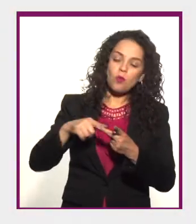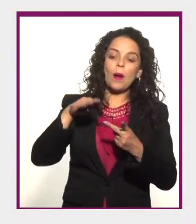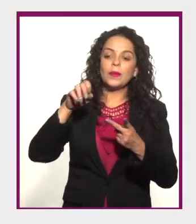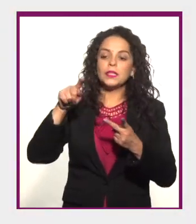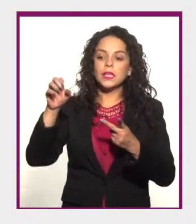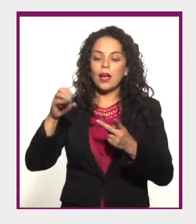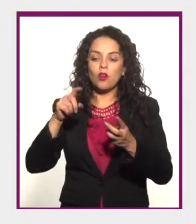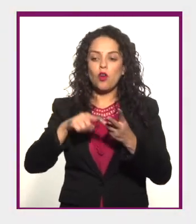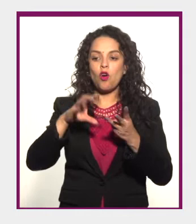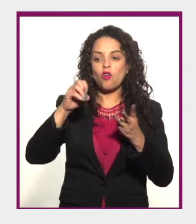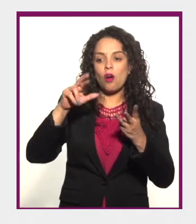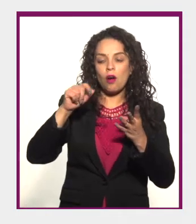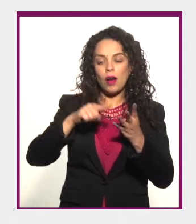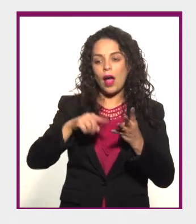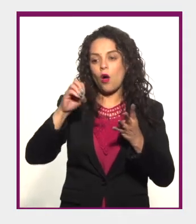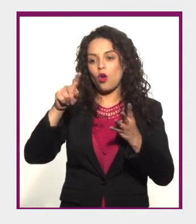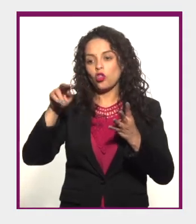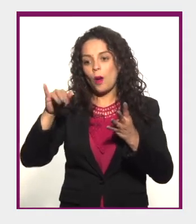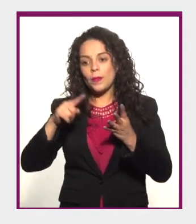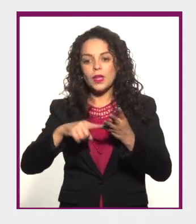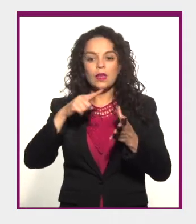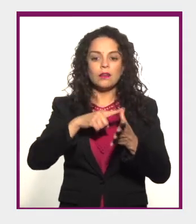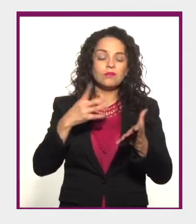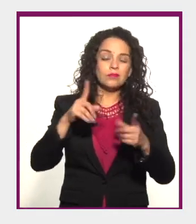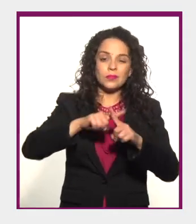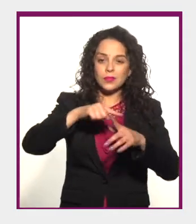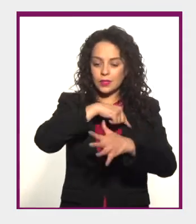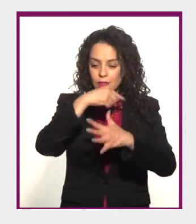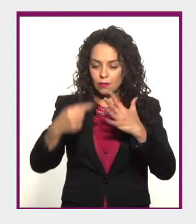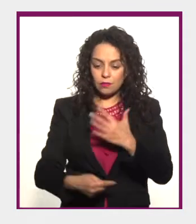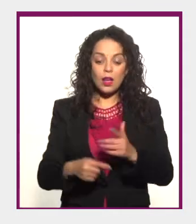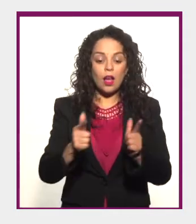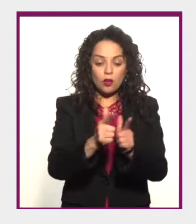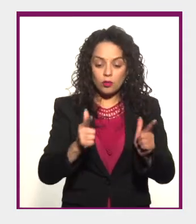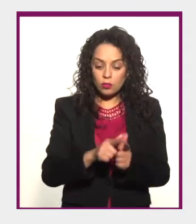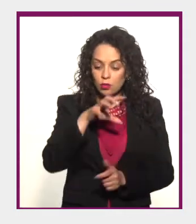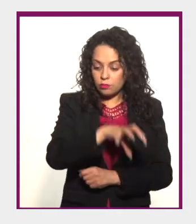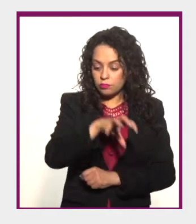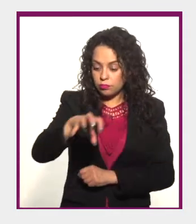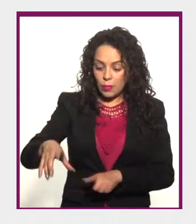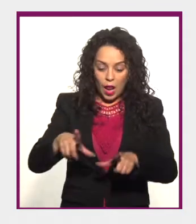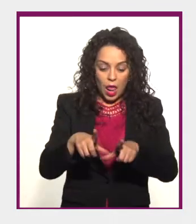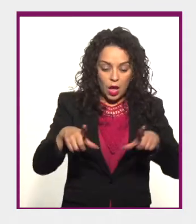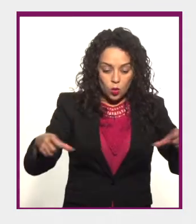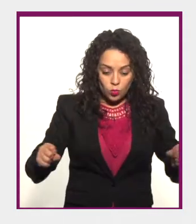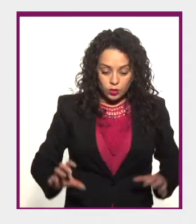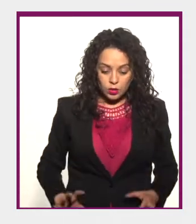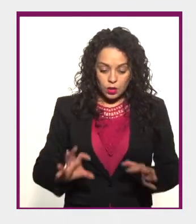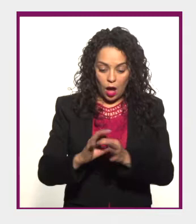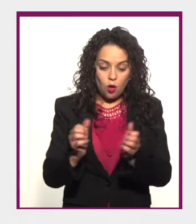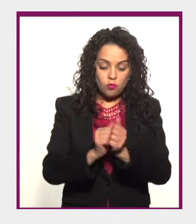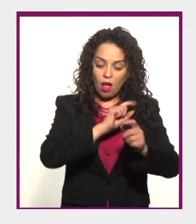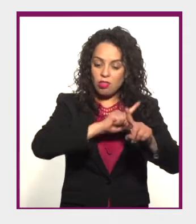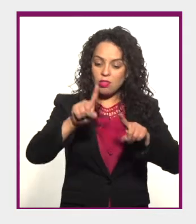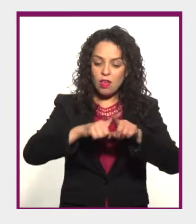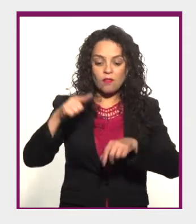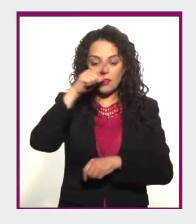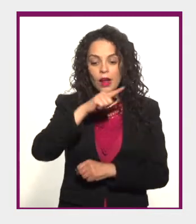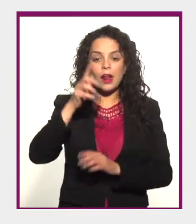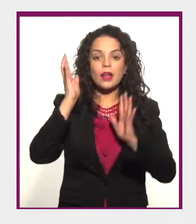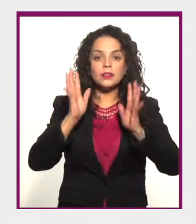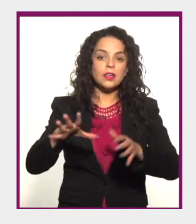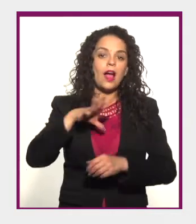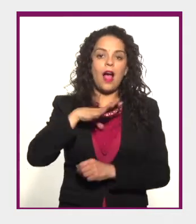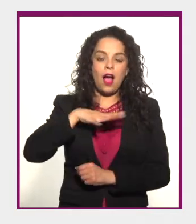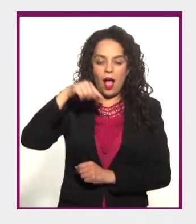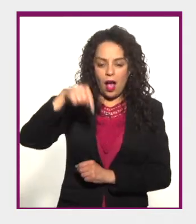náhuatl, mixteco, cora, tzotzil, otomí, etc., son ejemplos de las agrupaciones lingüísticas y forman parte de la